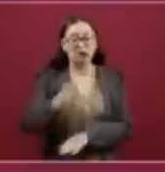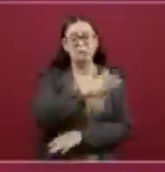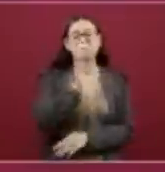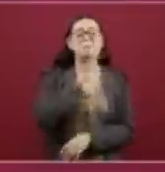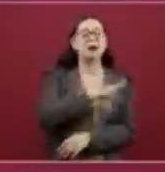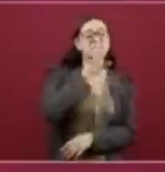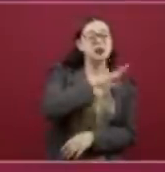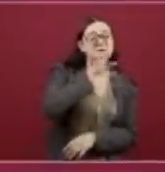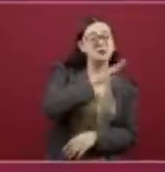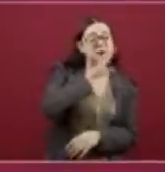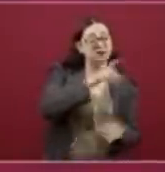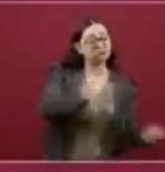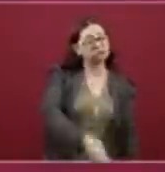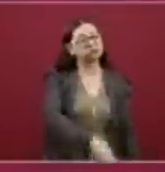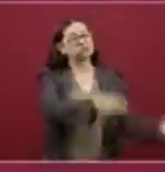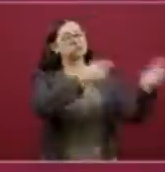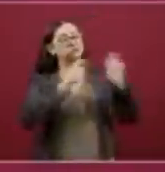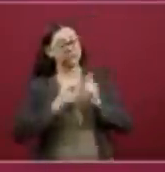se va a corregir.